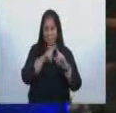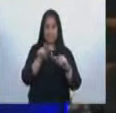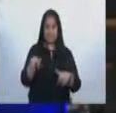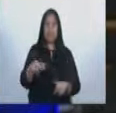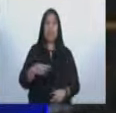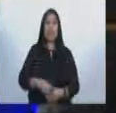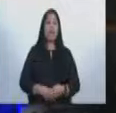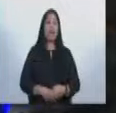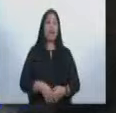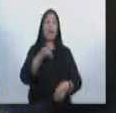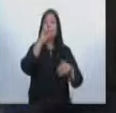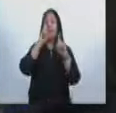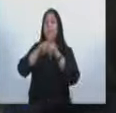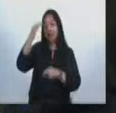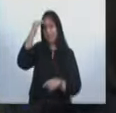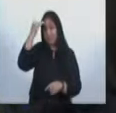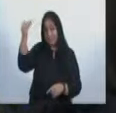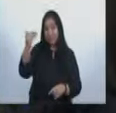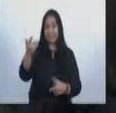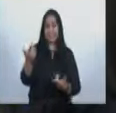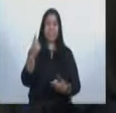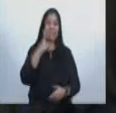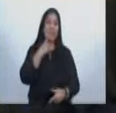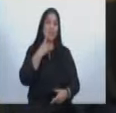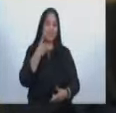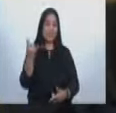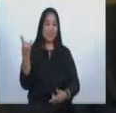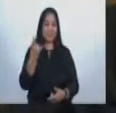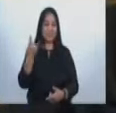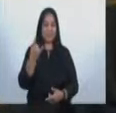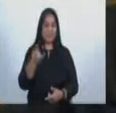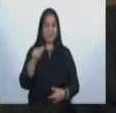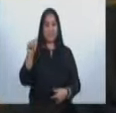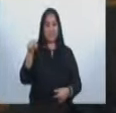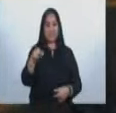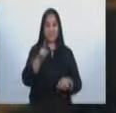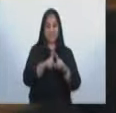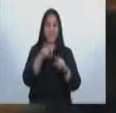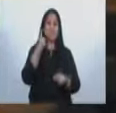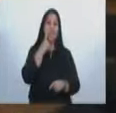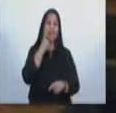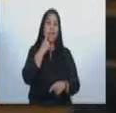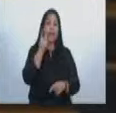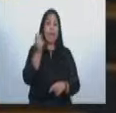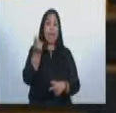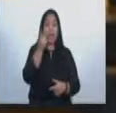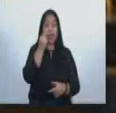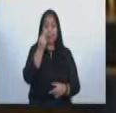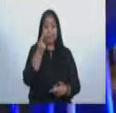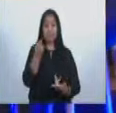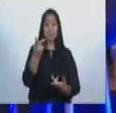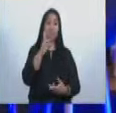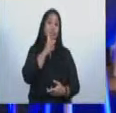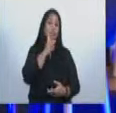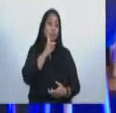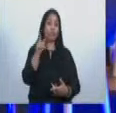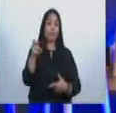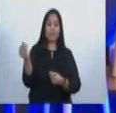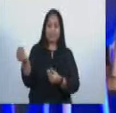un agradecimiento a las autoridades universitarias a los señores rectores que han